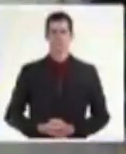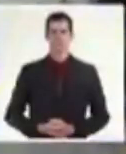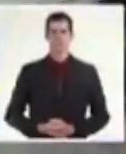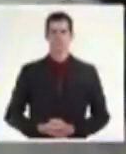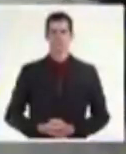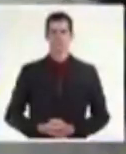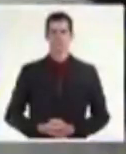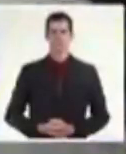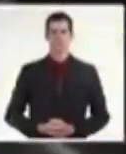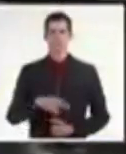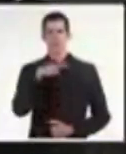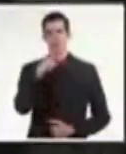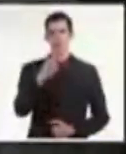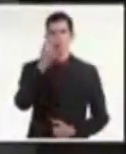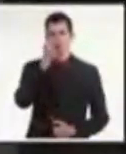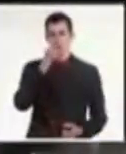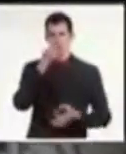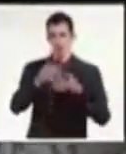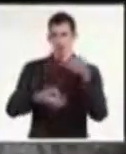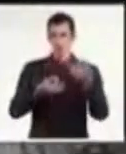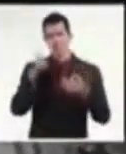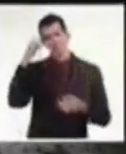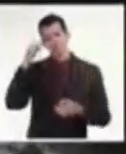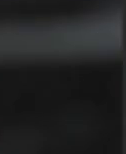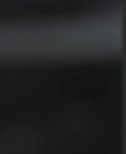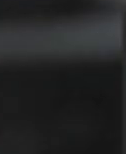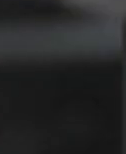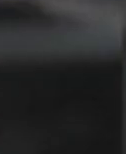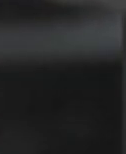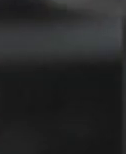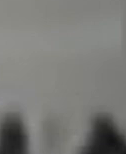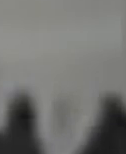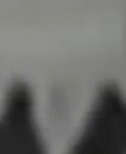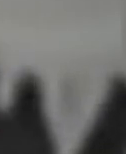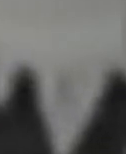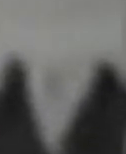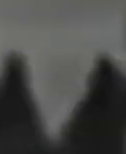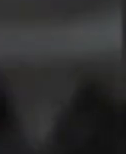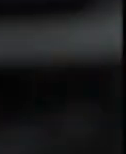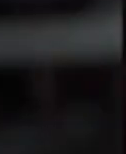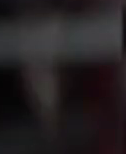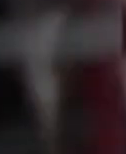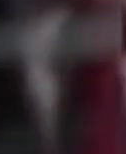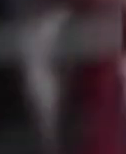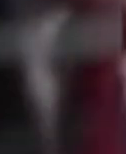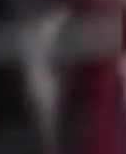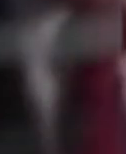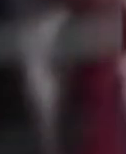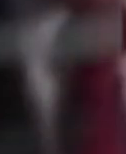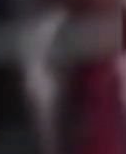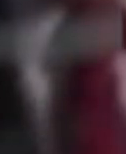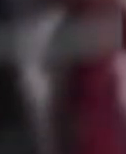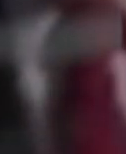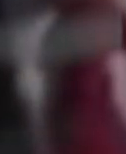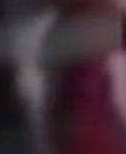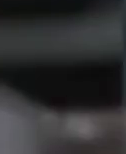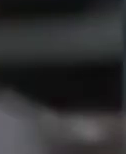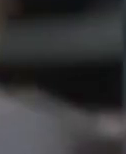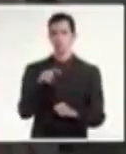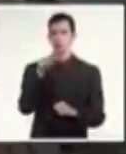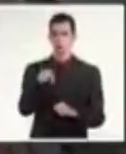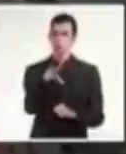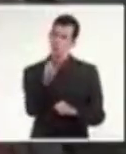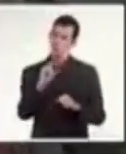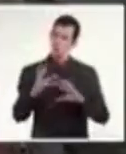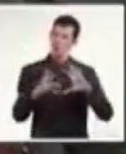El terrorismo ha sido uno de los métodos recurrentes de los enemigos de la Revolución Cubana. Hoy, en un nuevo escenario, desde el exterior